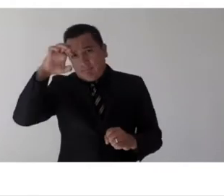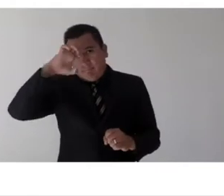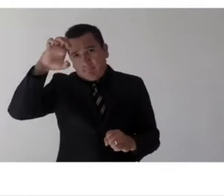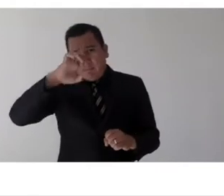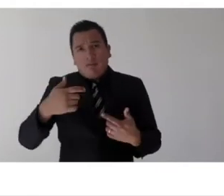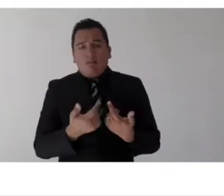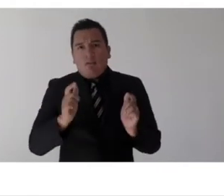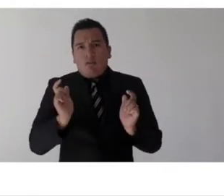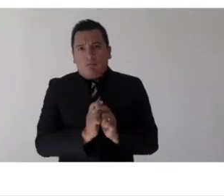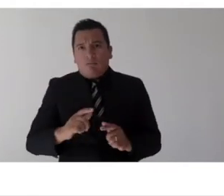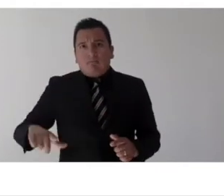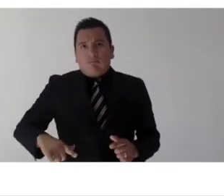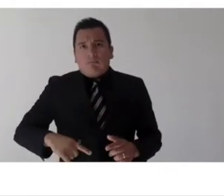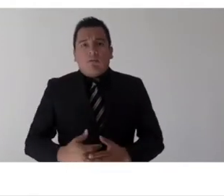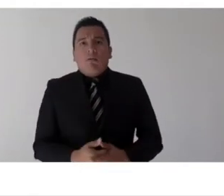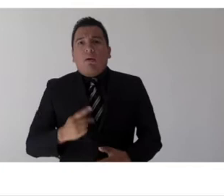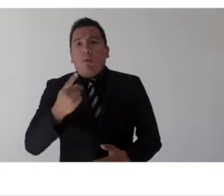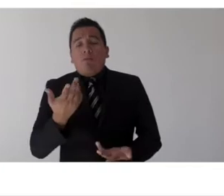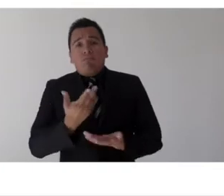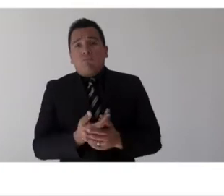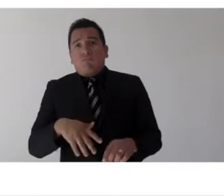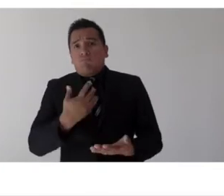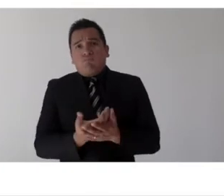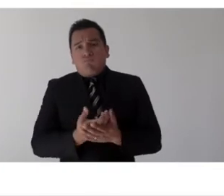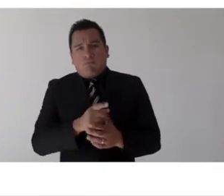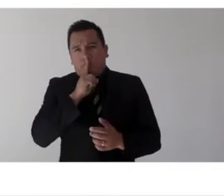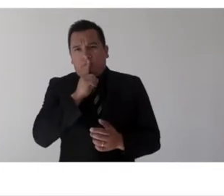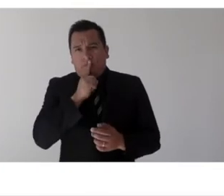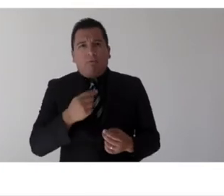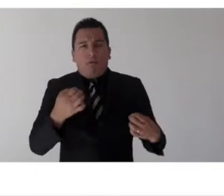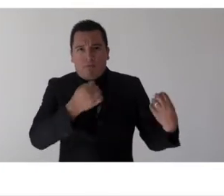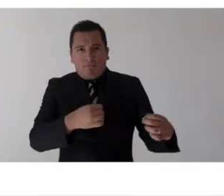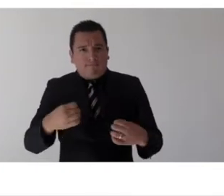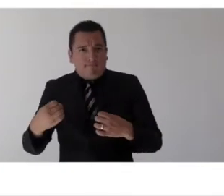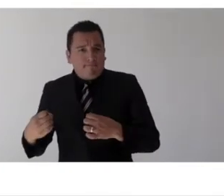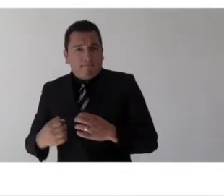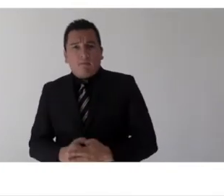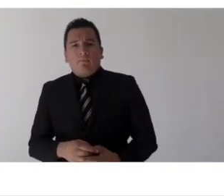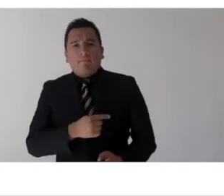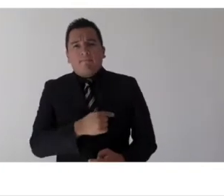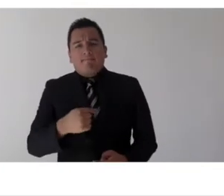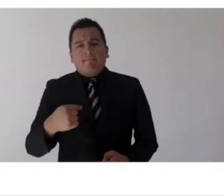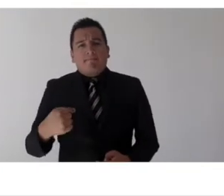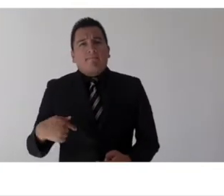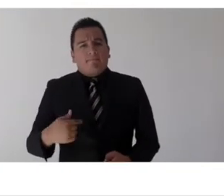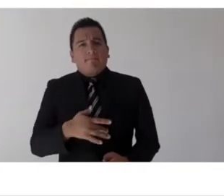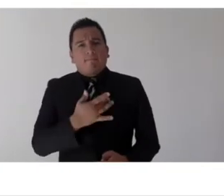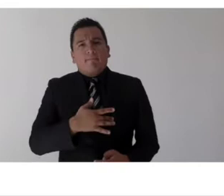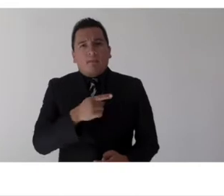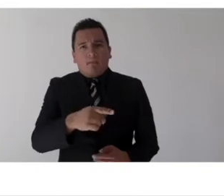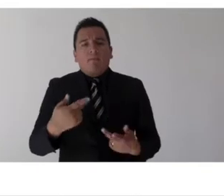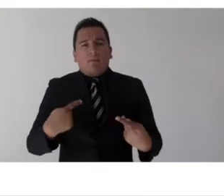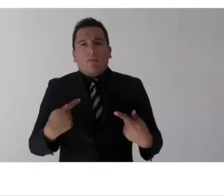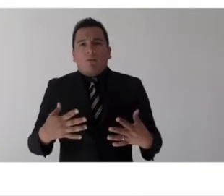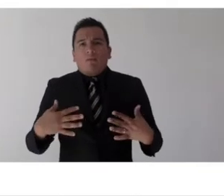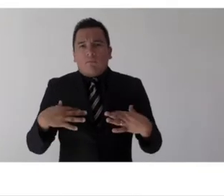pública de manera muy potente y activa. Yo creo que estos fundadores, o como siempre lo comparto, estos 3 fundadores tienen